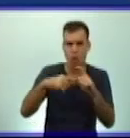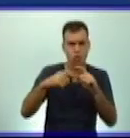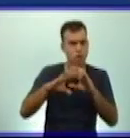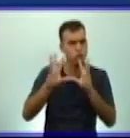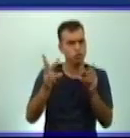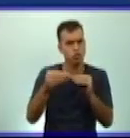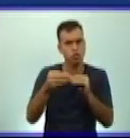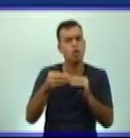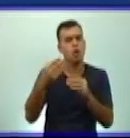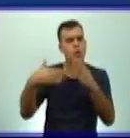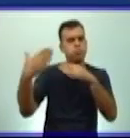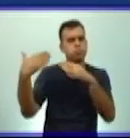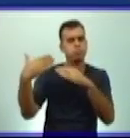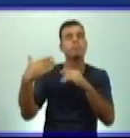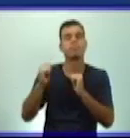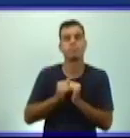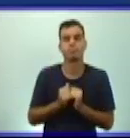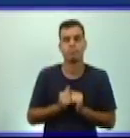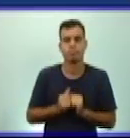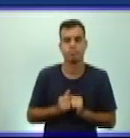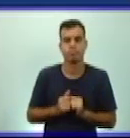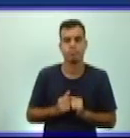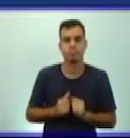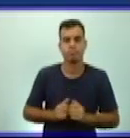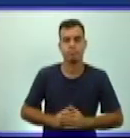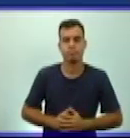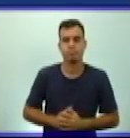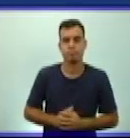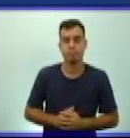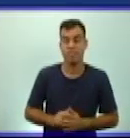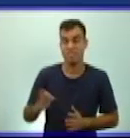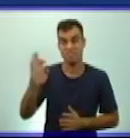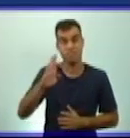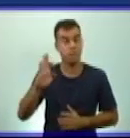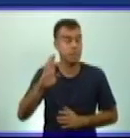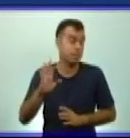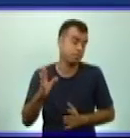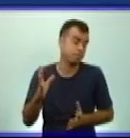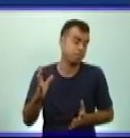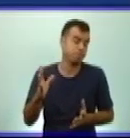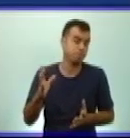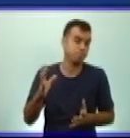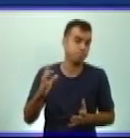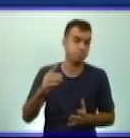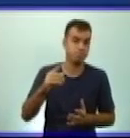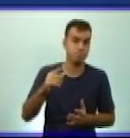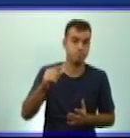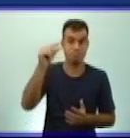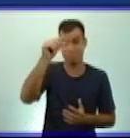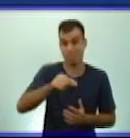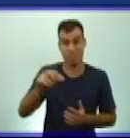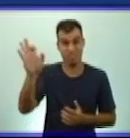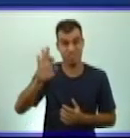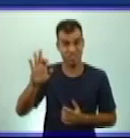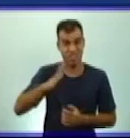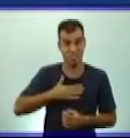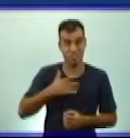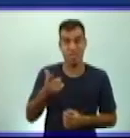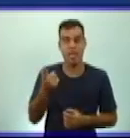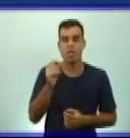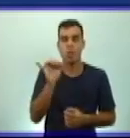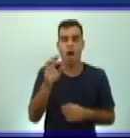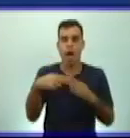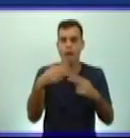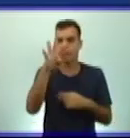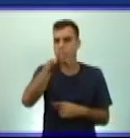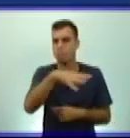los problemas físicos a los que nos encontramos. La física, por supuesto, los físicos utilizamos modelos para poder aplicar las